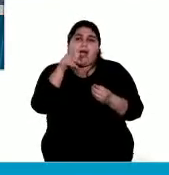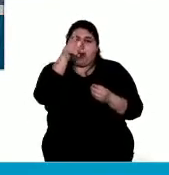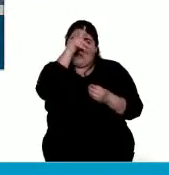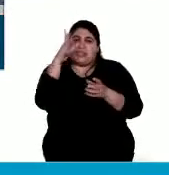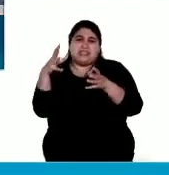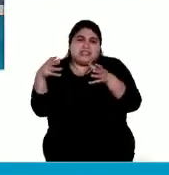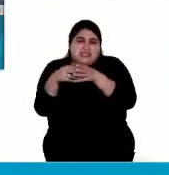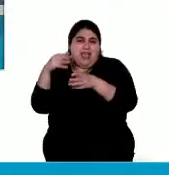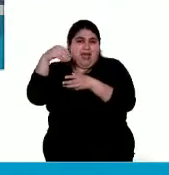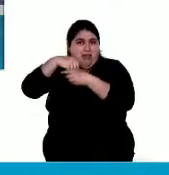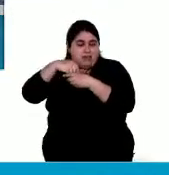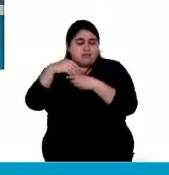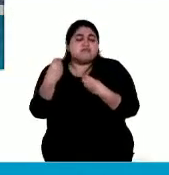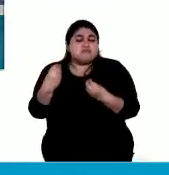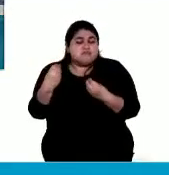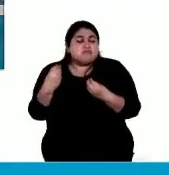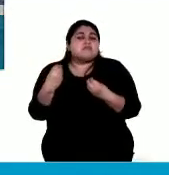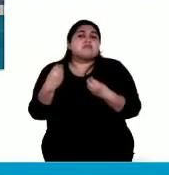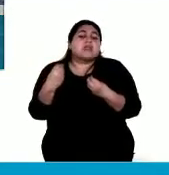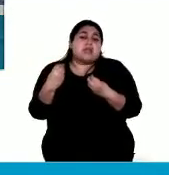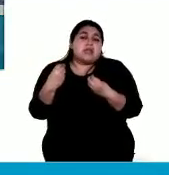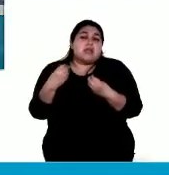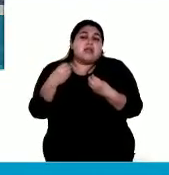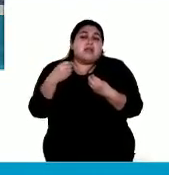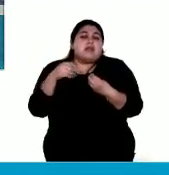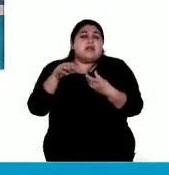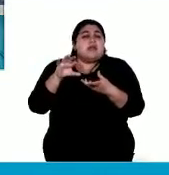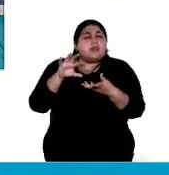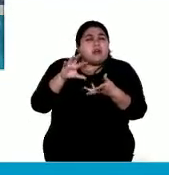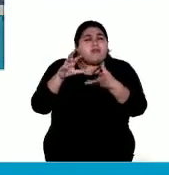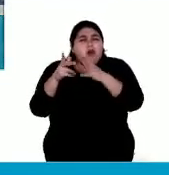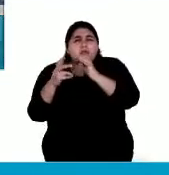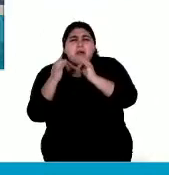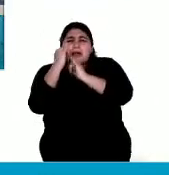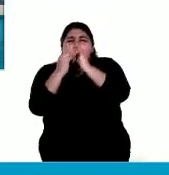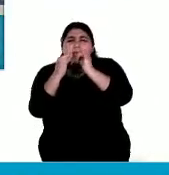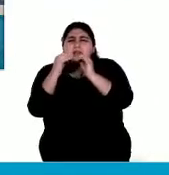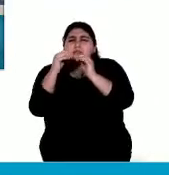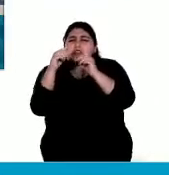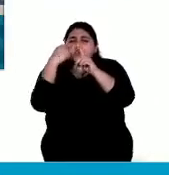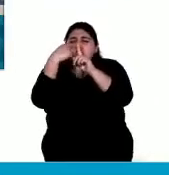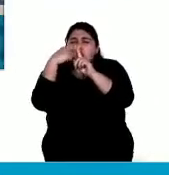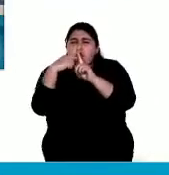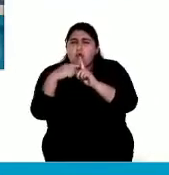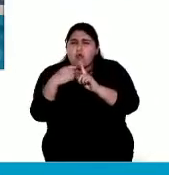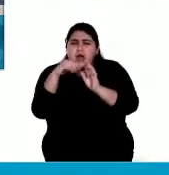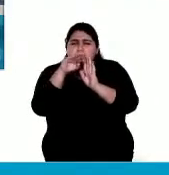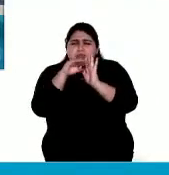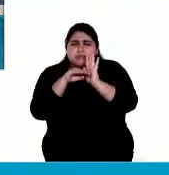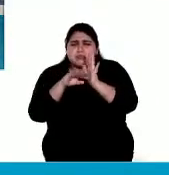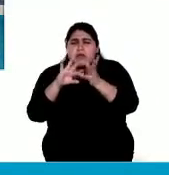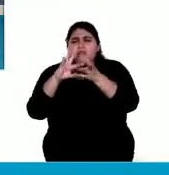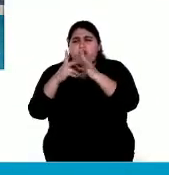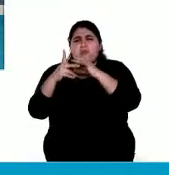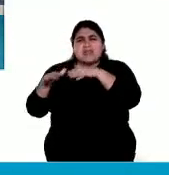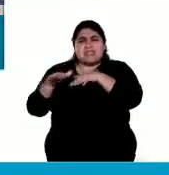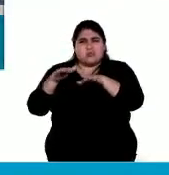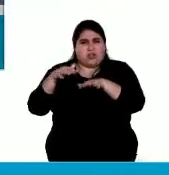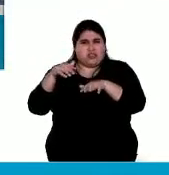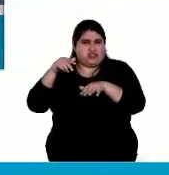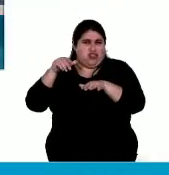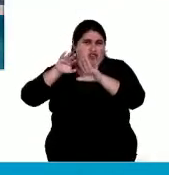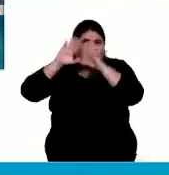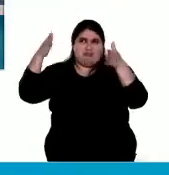bonaerense, que explica de alguna manera la descomposición actual de la fuerza. Durante la gestión